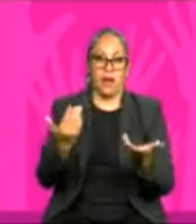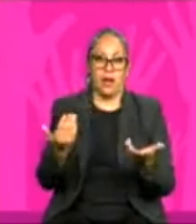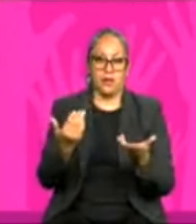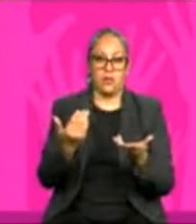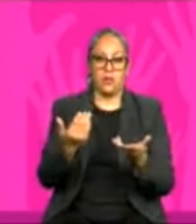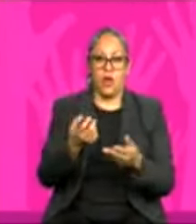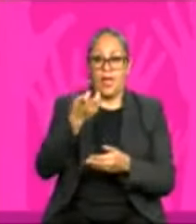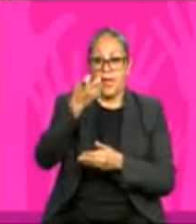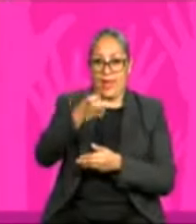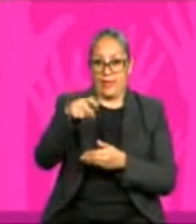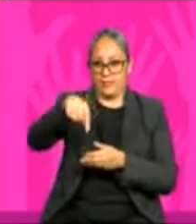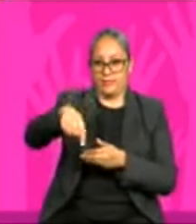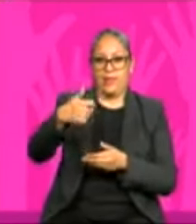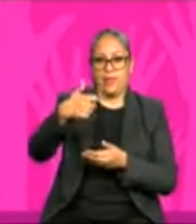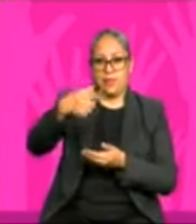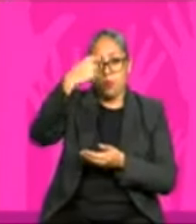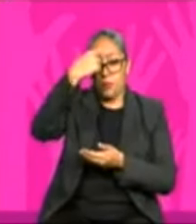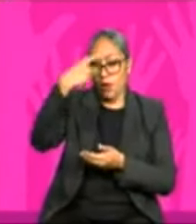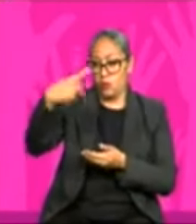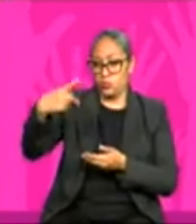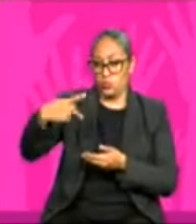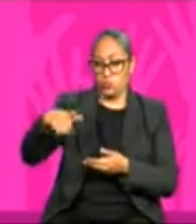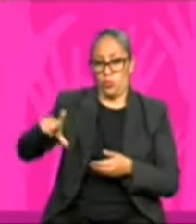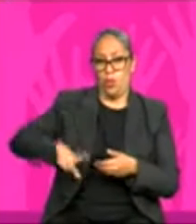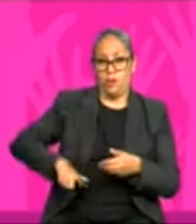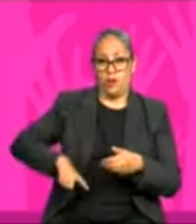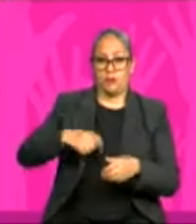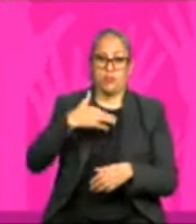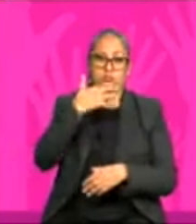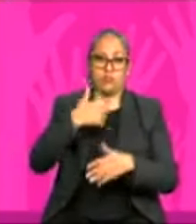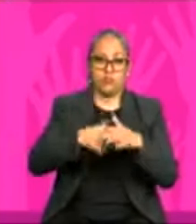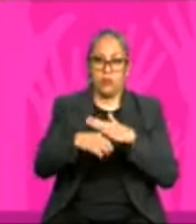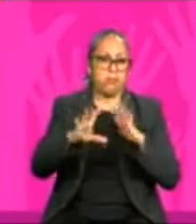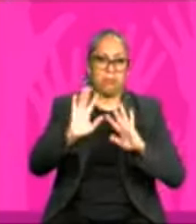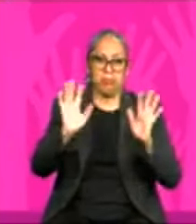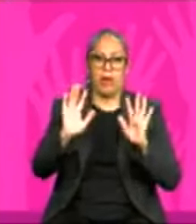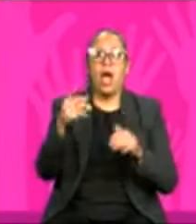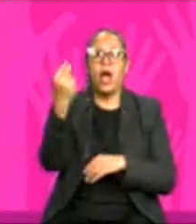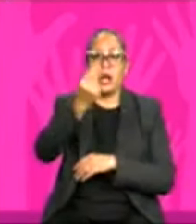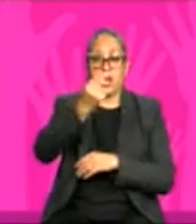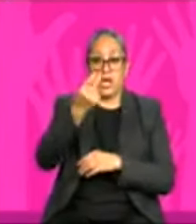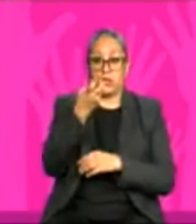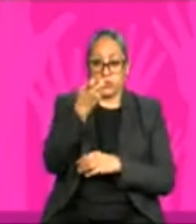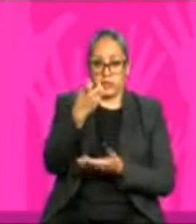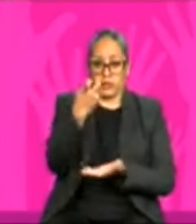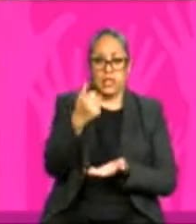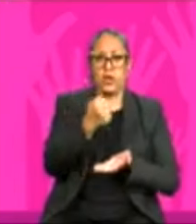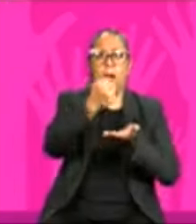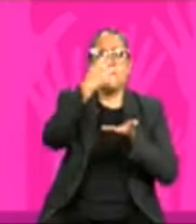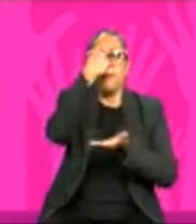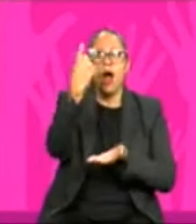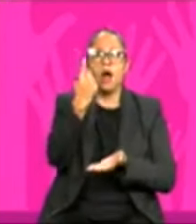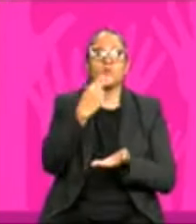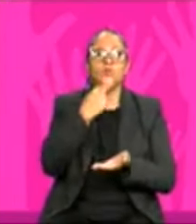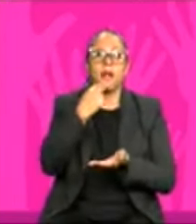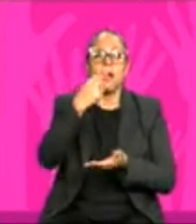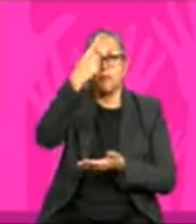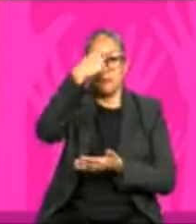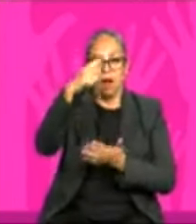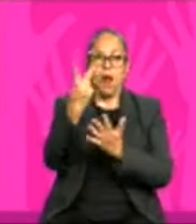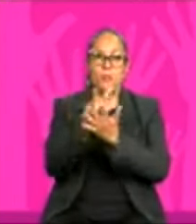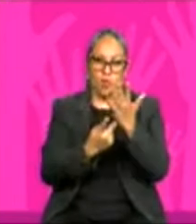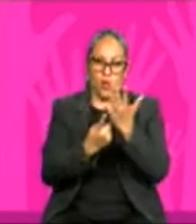la caja chica de este gobierno corrupto. Mandaremos los recursos a programas sociales y a la seguridad.